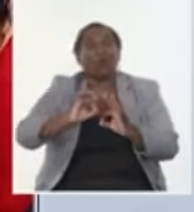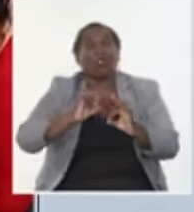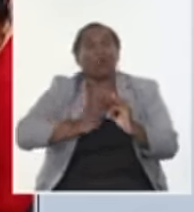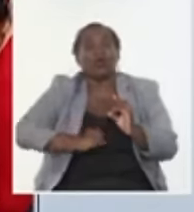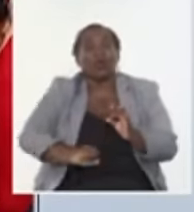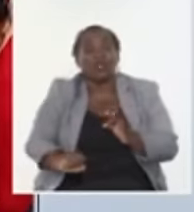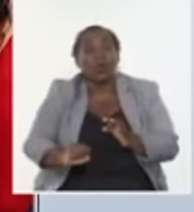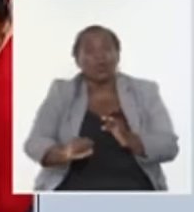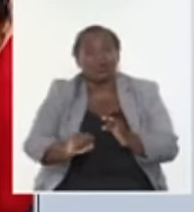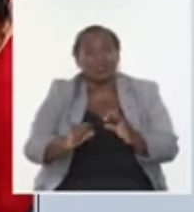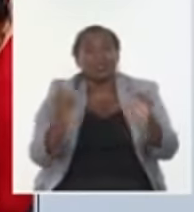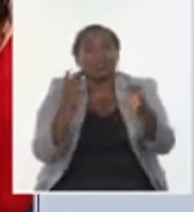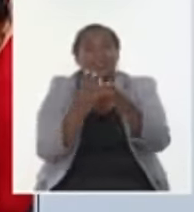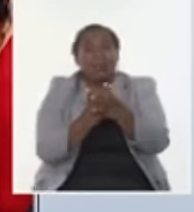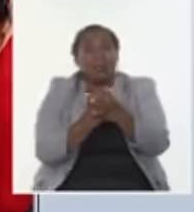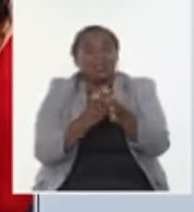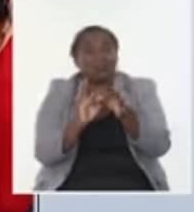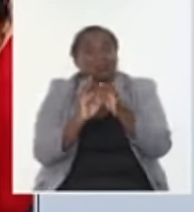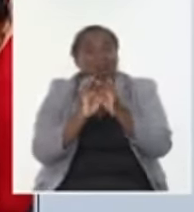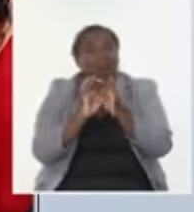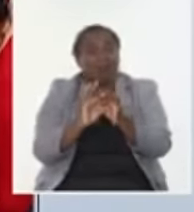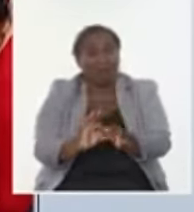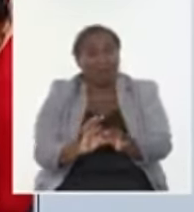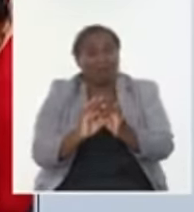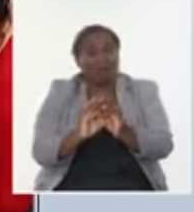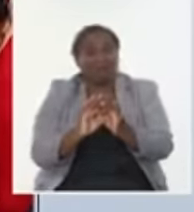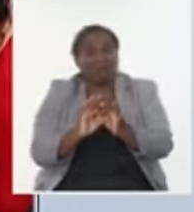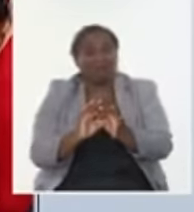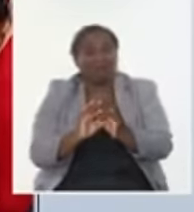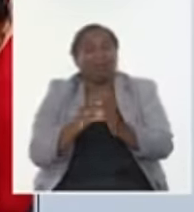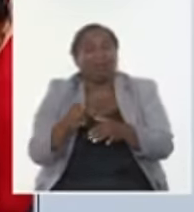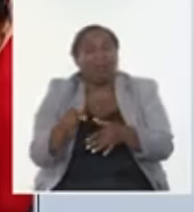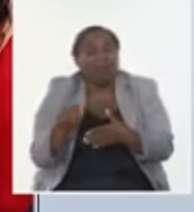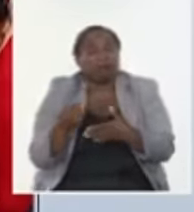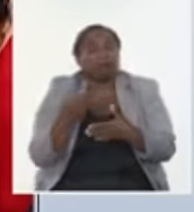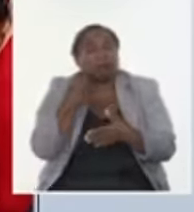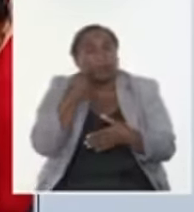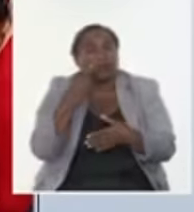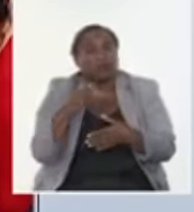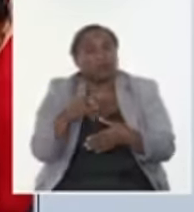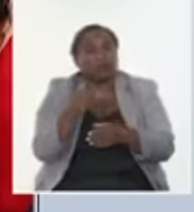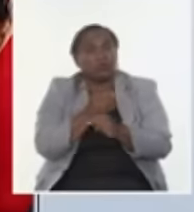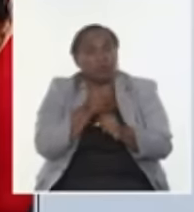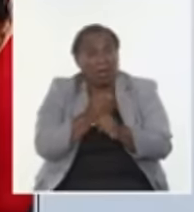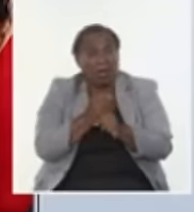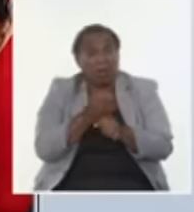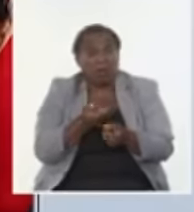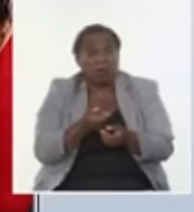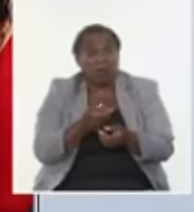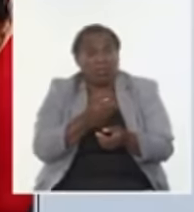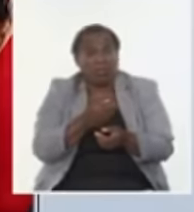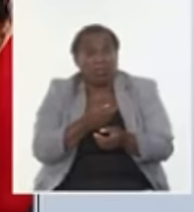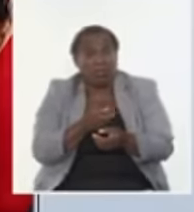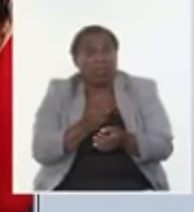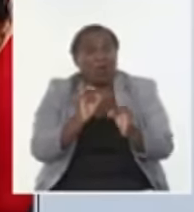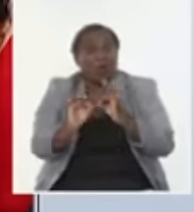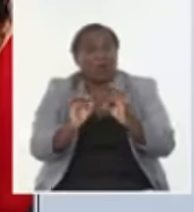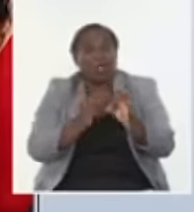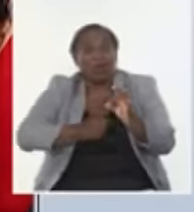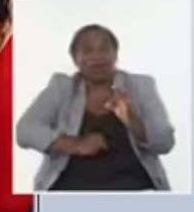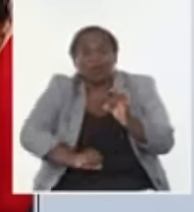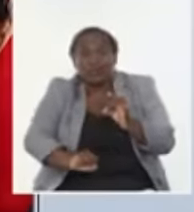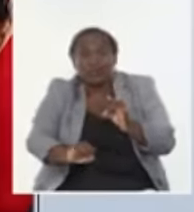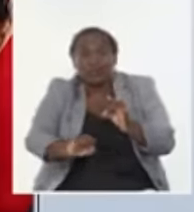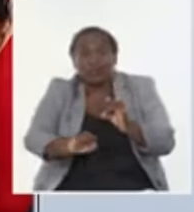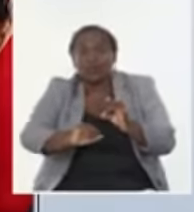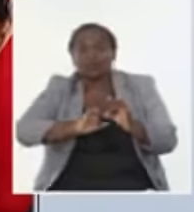severa, que considera, entre otros aspectos, reconocerlo también como un trabajo. Es decir, el cuidado de los hijos